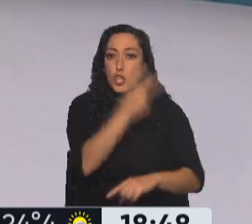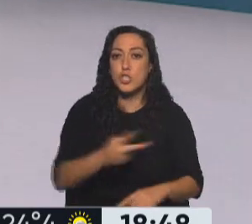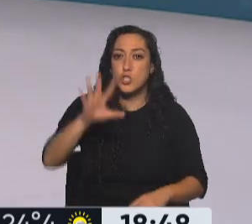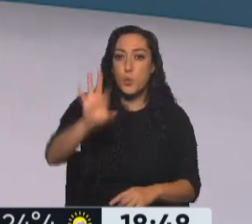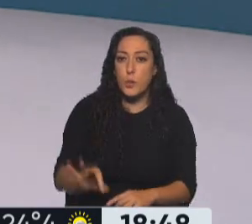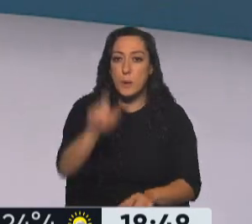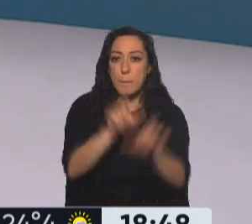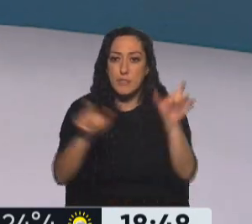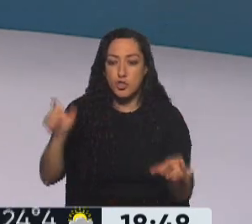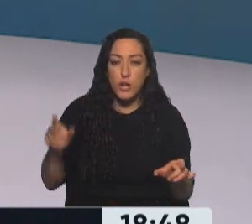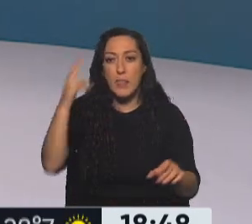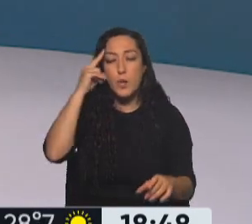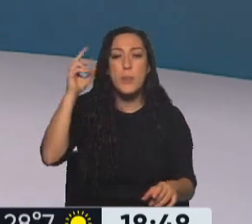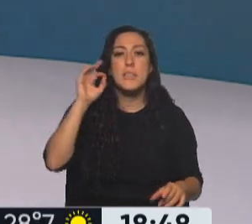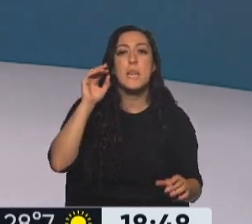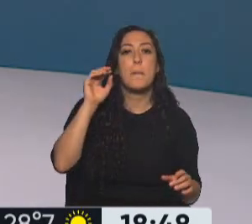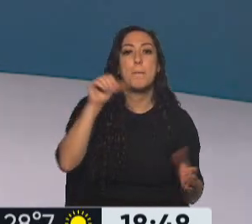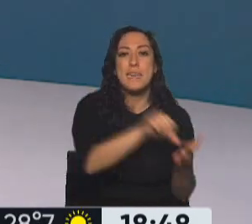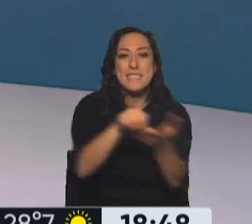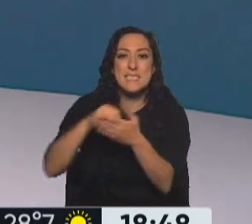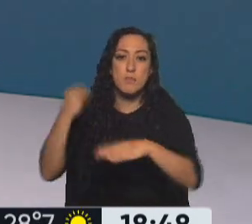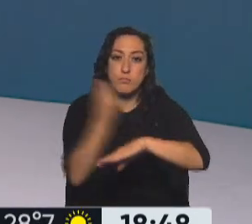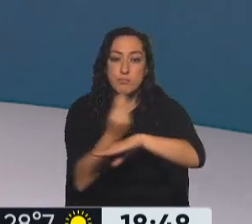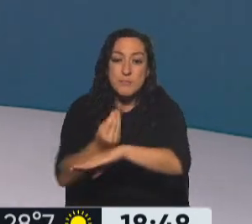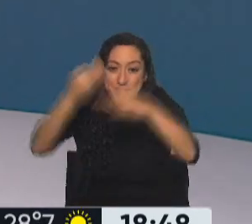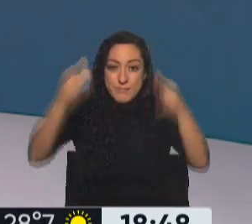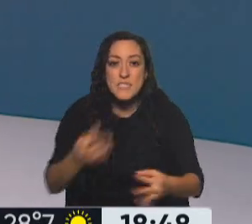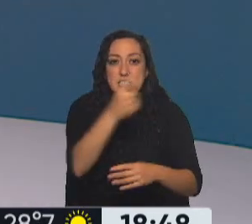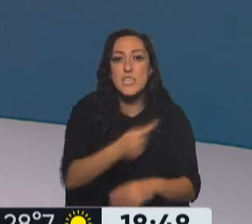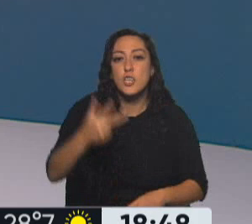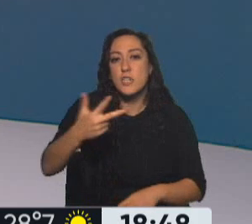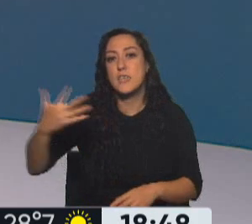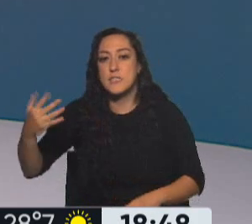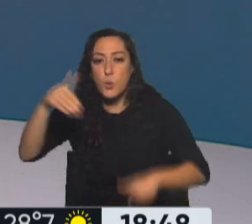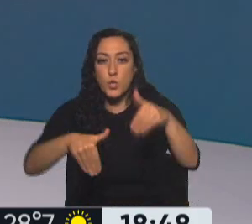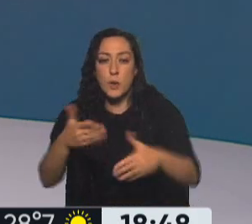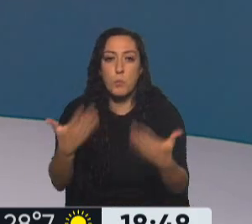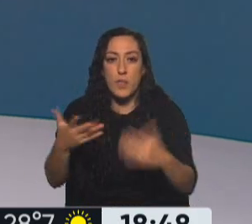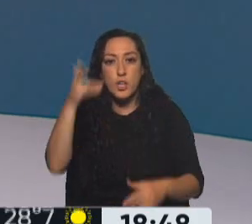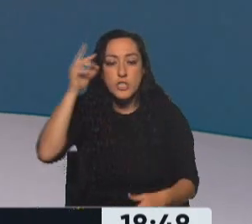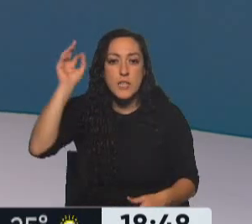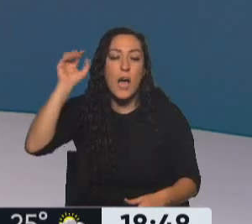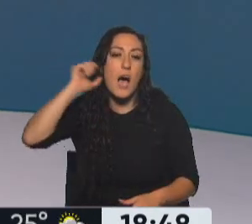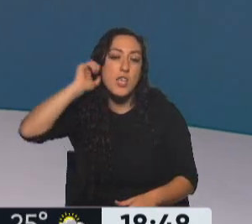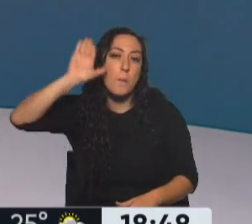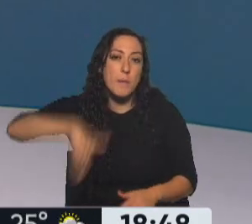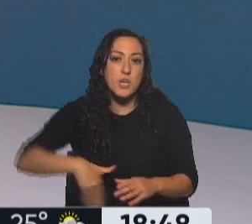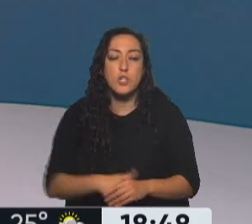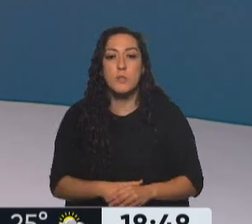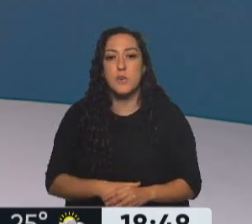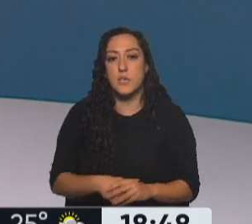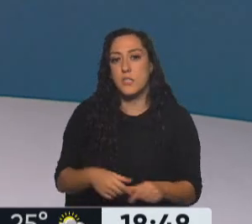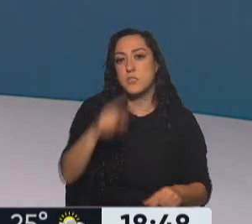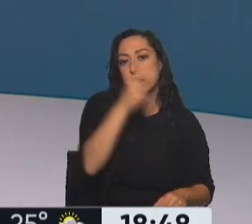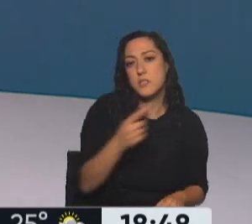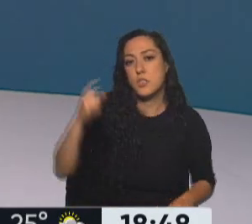250 cardenales de 90 países, pero solo 135 pueden votar. Sí, que son los menores de 80 años, recordemos. 110